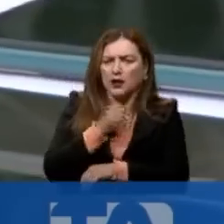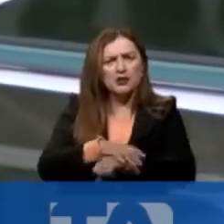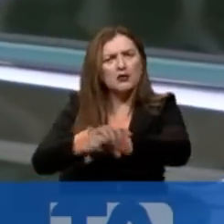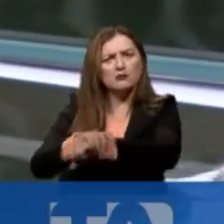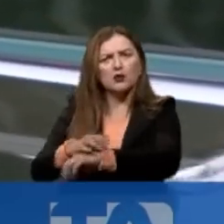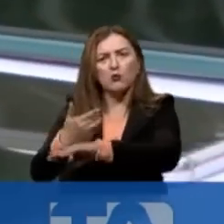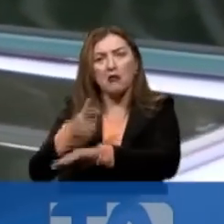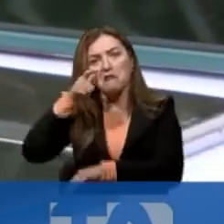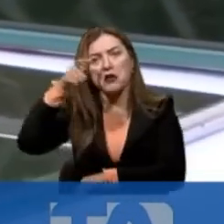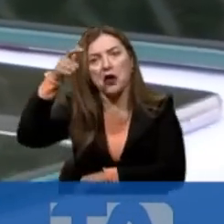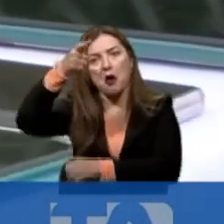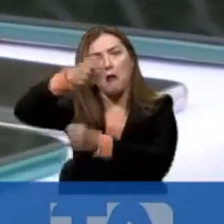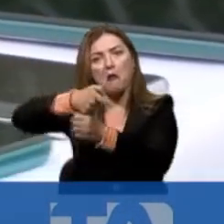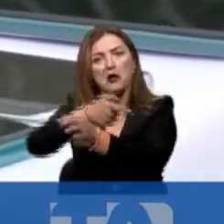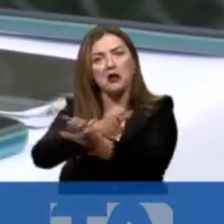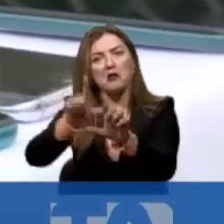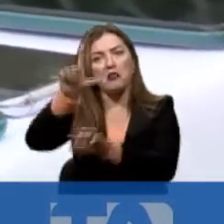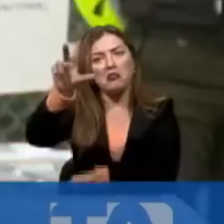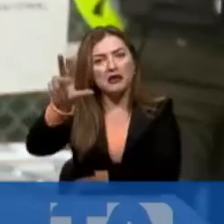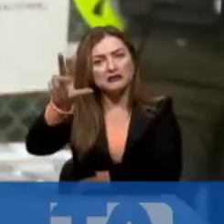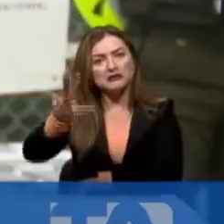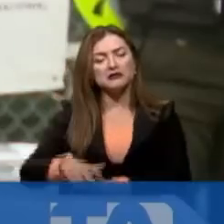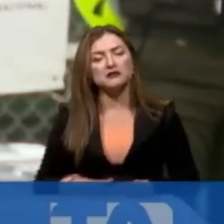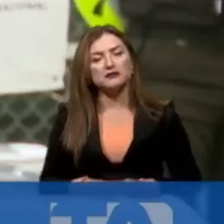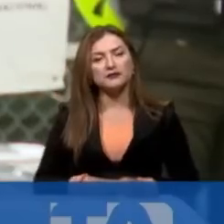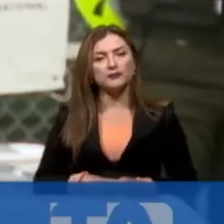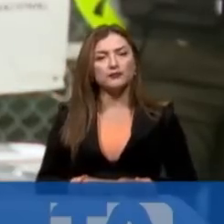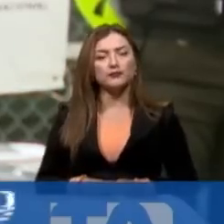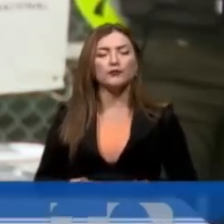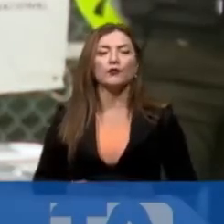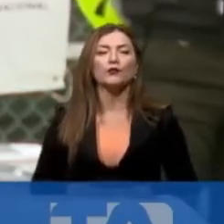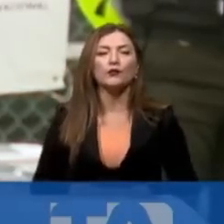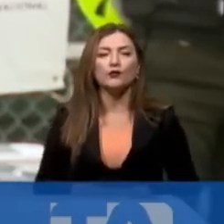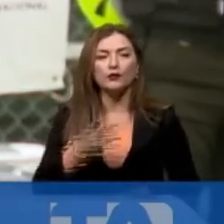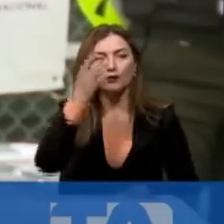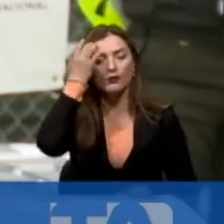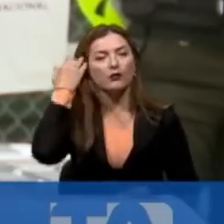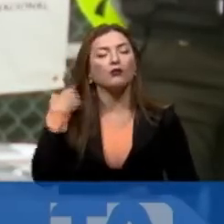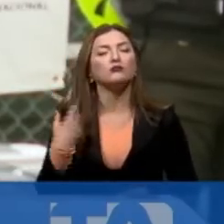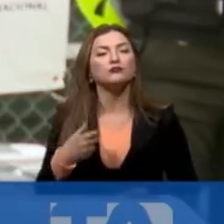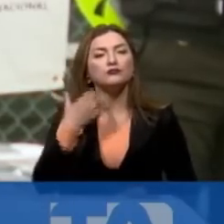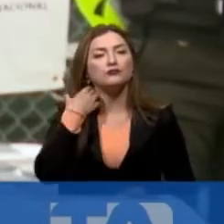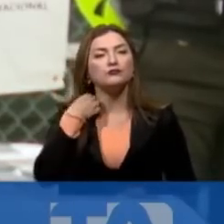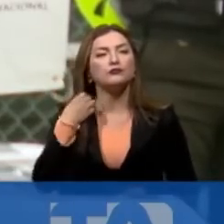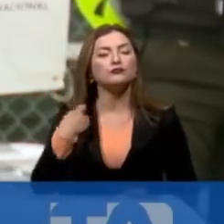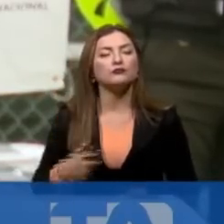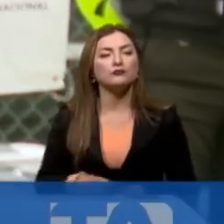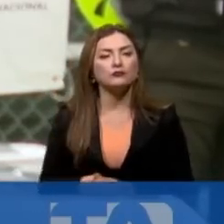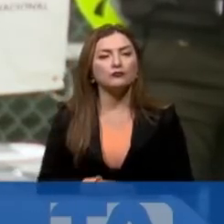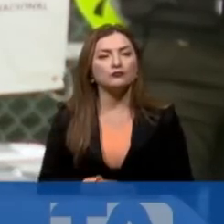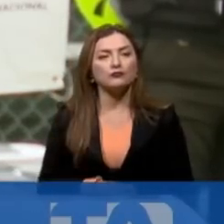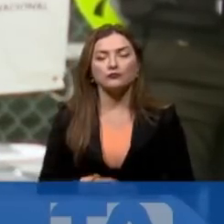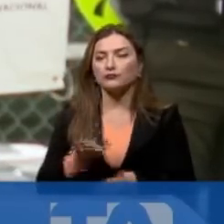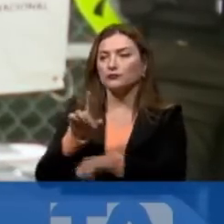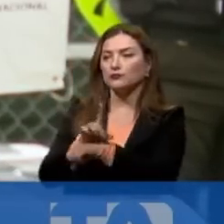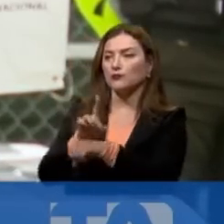que horas más tarde, los 3 sujetos fueron liberados. Una vez que toman contacto con el doctor Juan Carlos